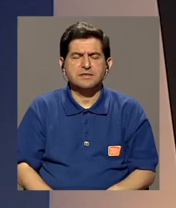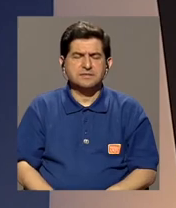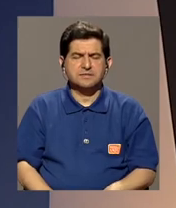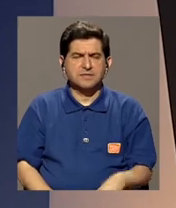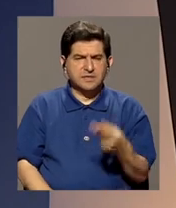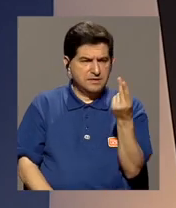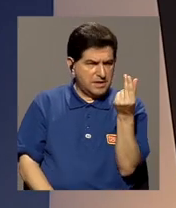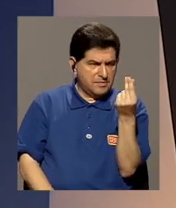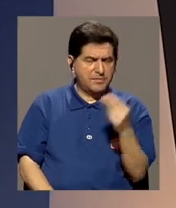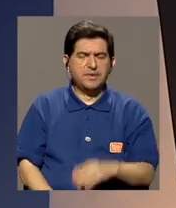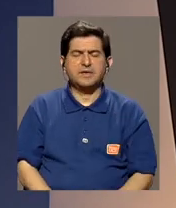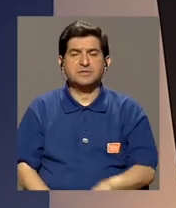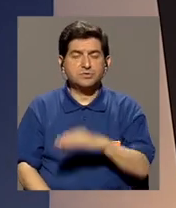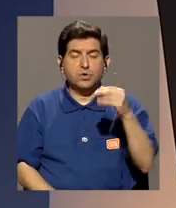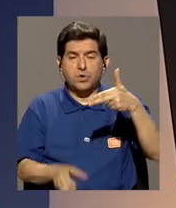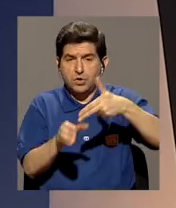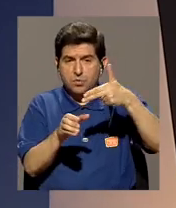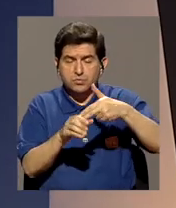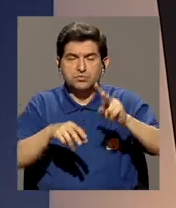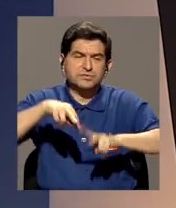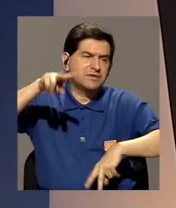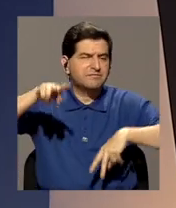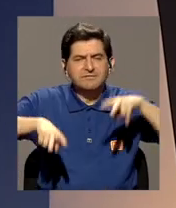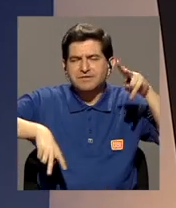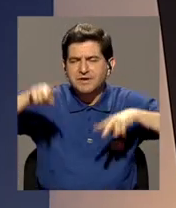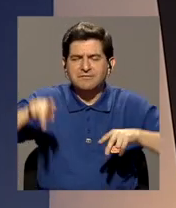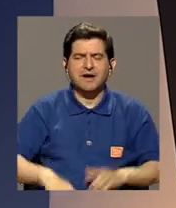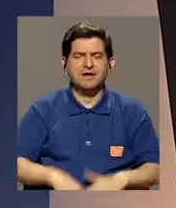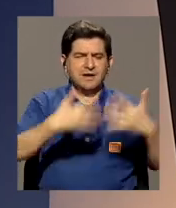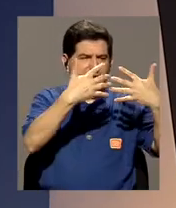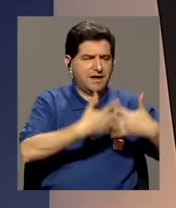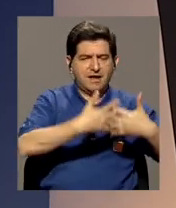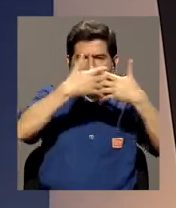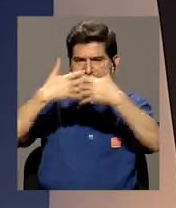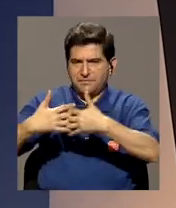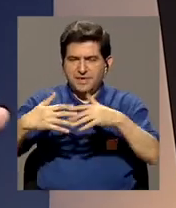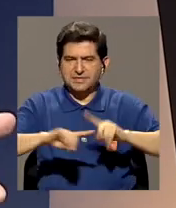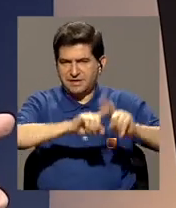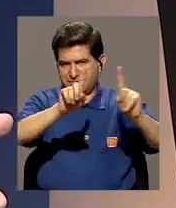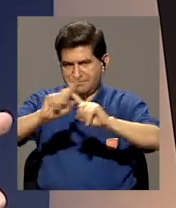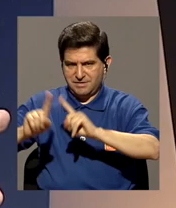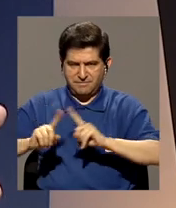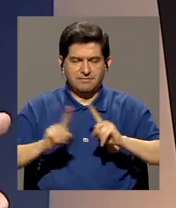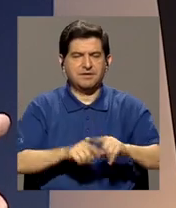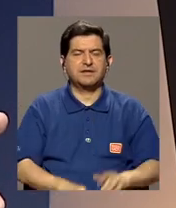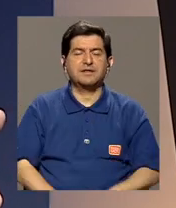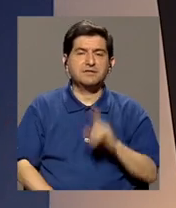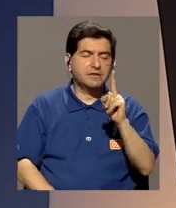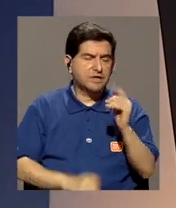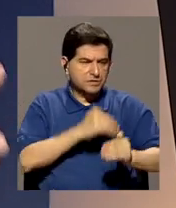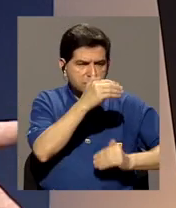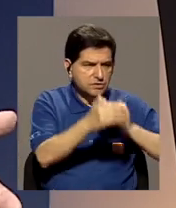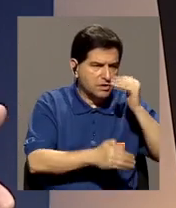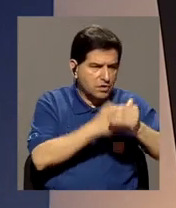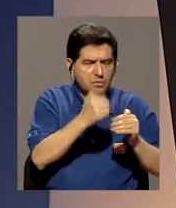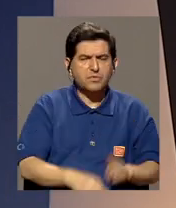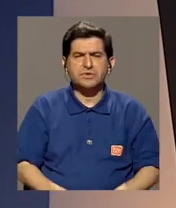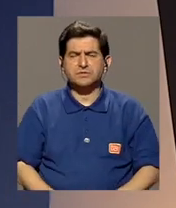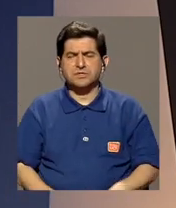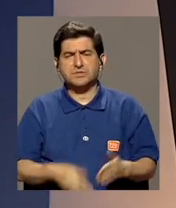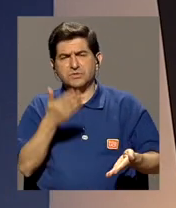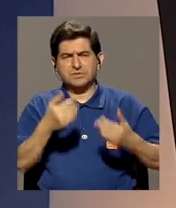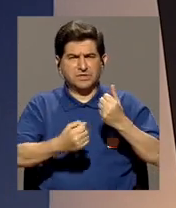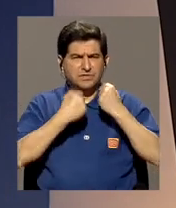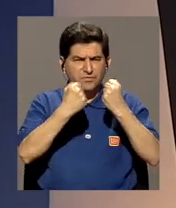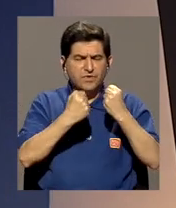combustibles en las empresas varía mucho de una empresa a otra de un proceso de qué tan intensivo